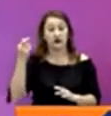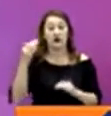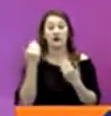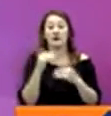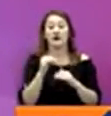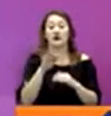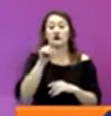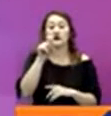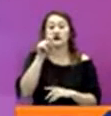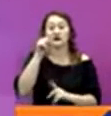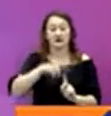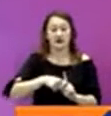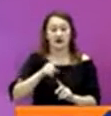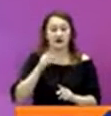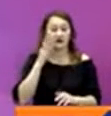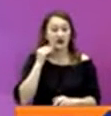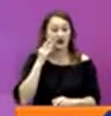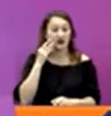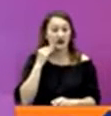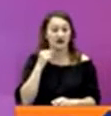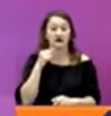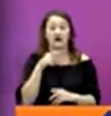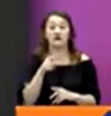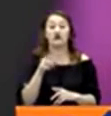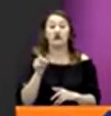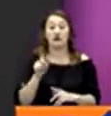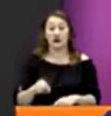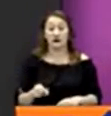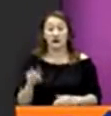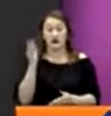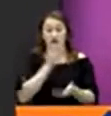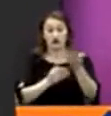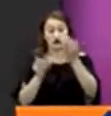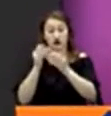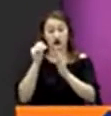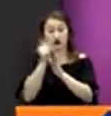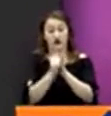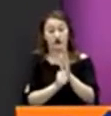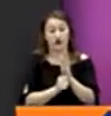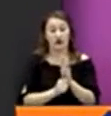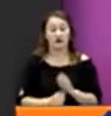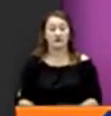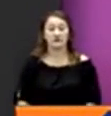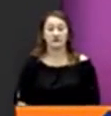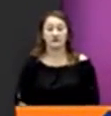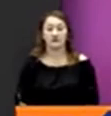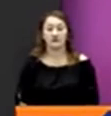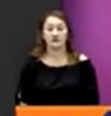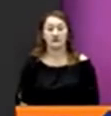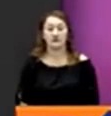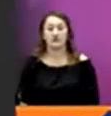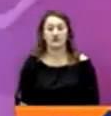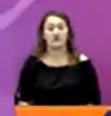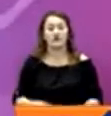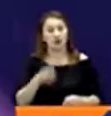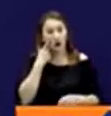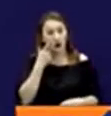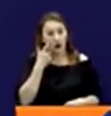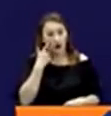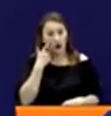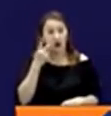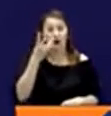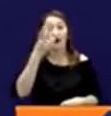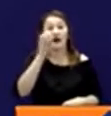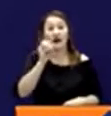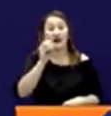mínimo 6 meses de experiencia laboral en el área y es indispensable tener conocimientos en análisis de software. Atentos porque son